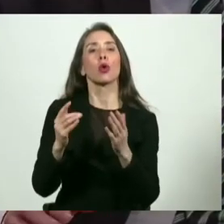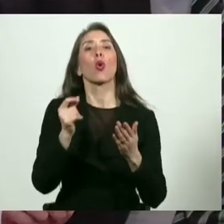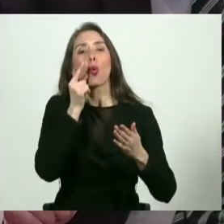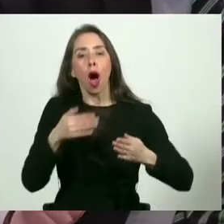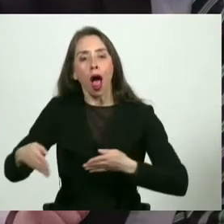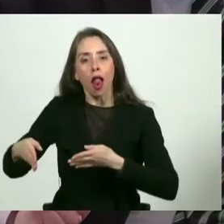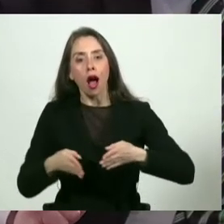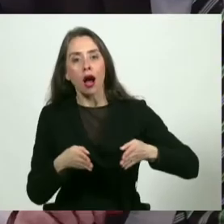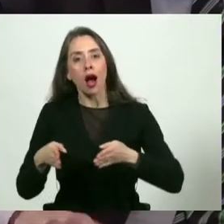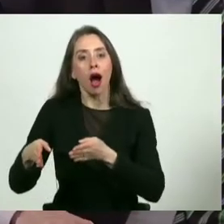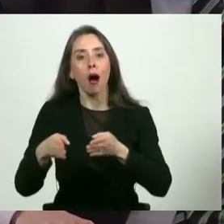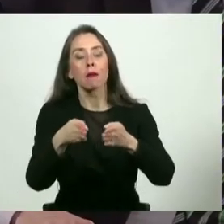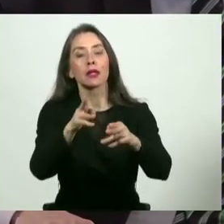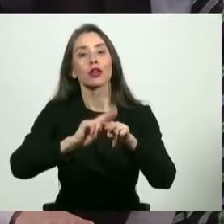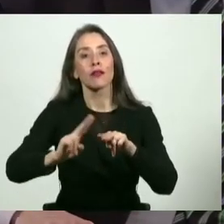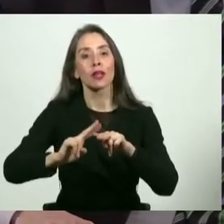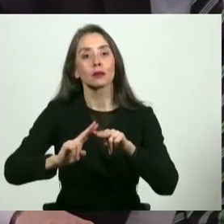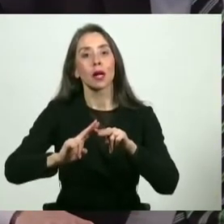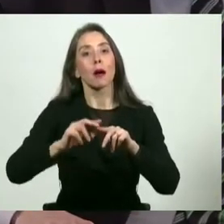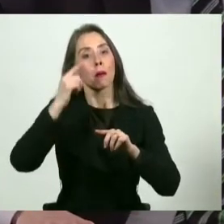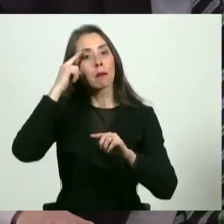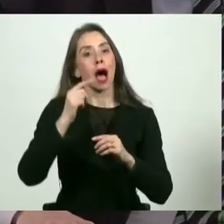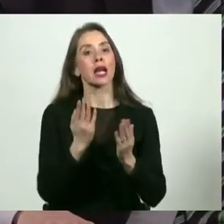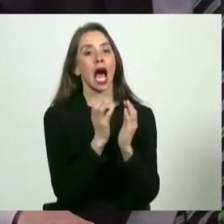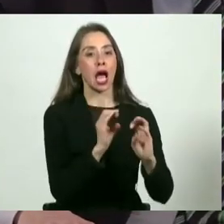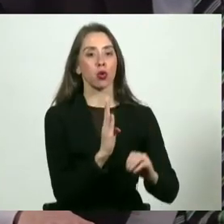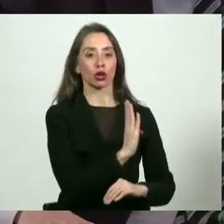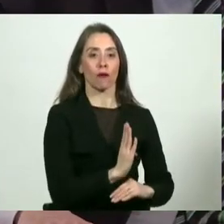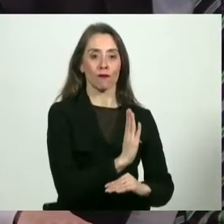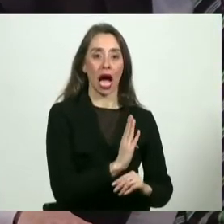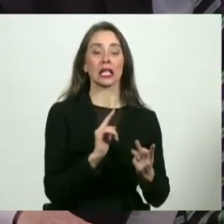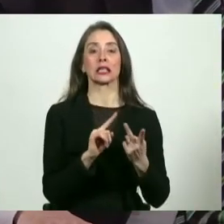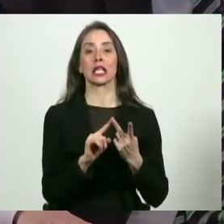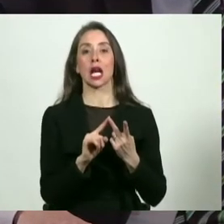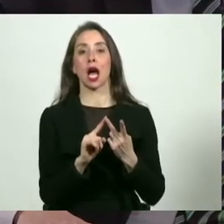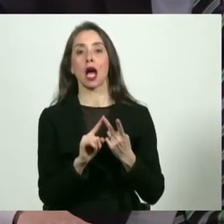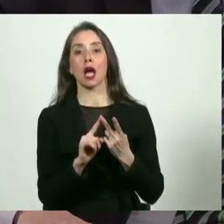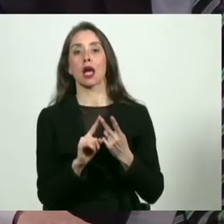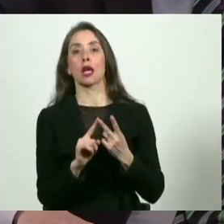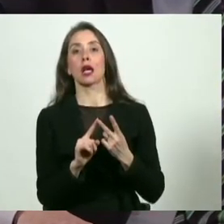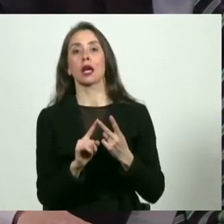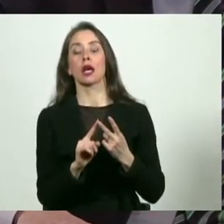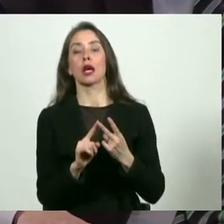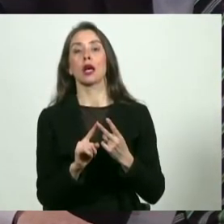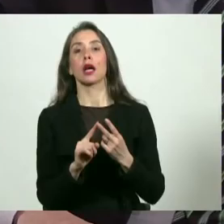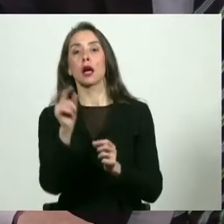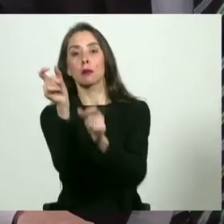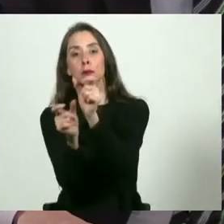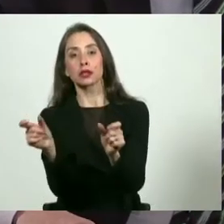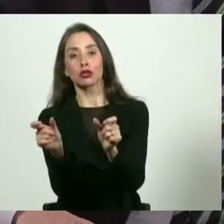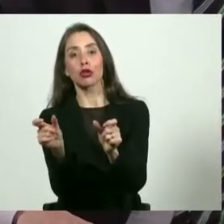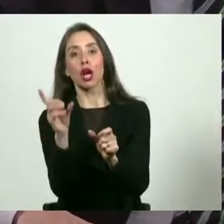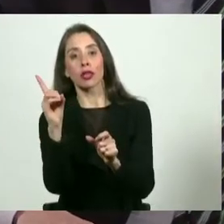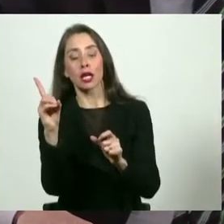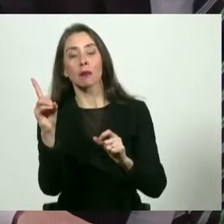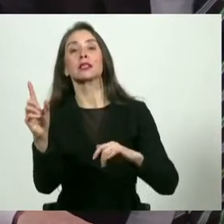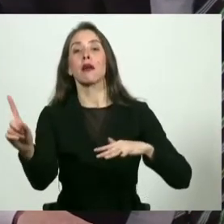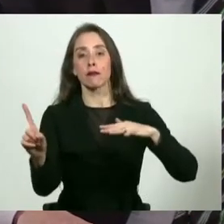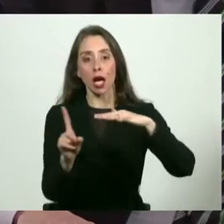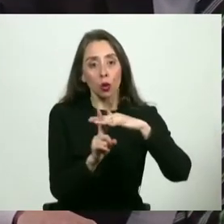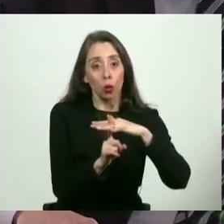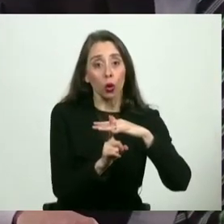dije en mi incursión inicial, tenemos un proceso de desarrollo en Chile educativo que se viene, que está a puertas, ¿cierto?, que nos va a